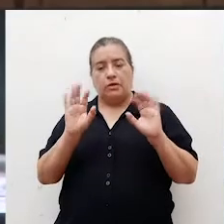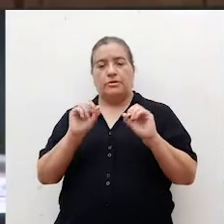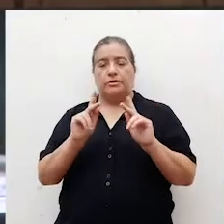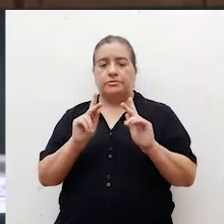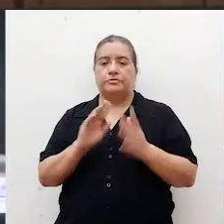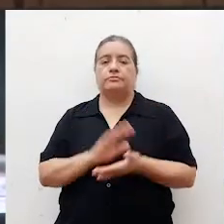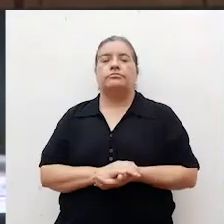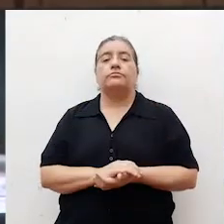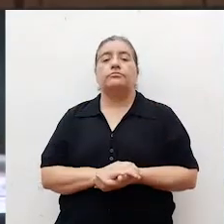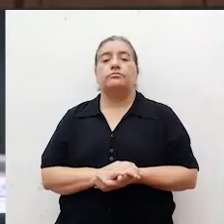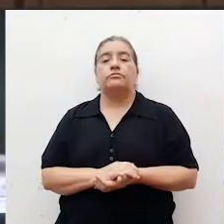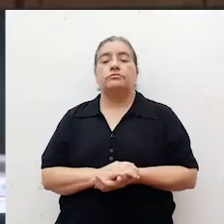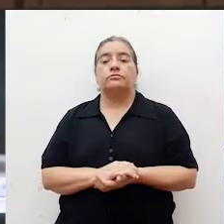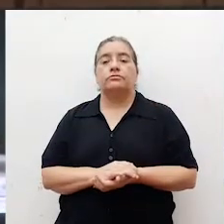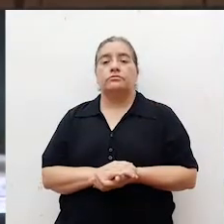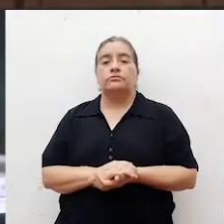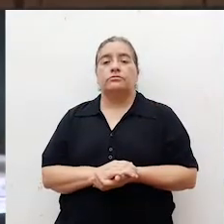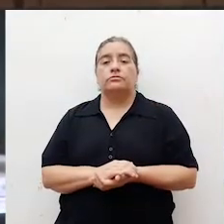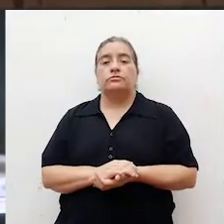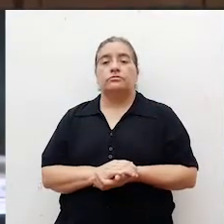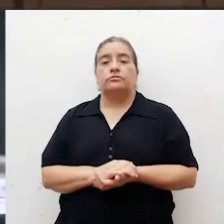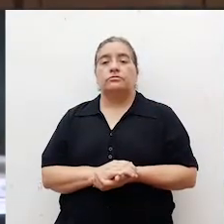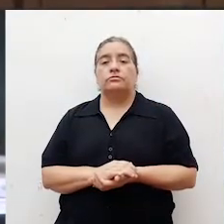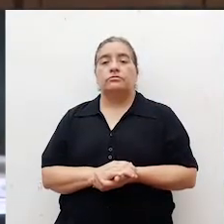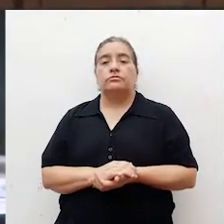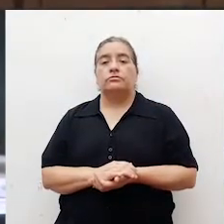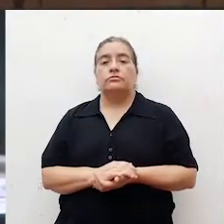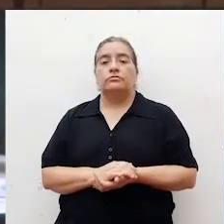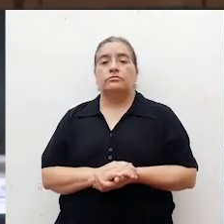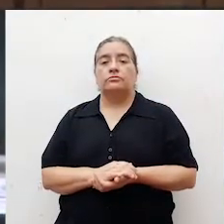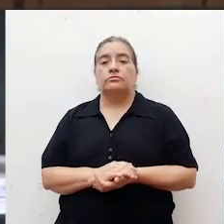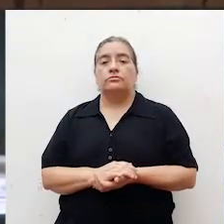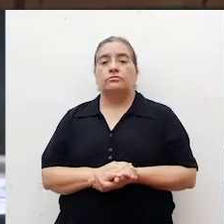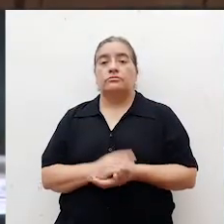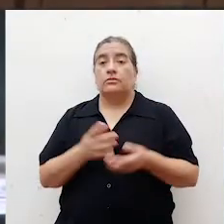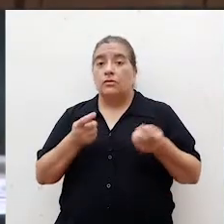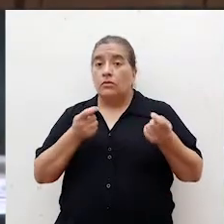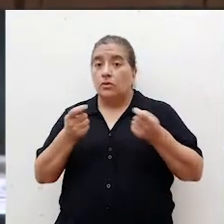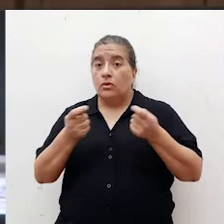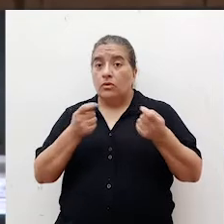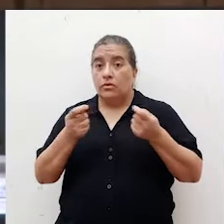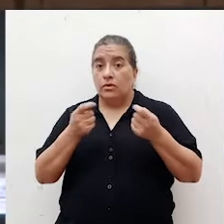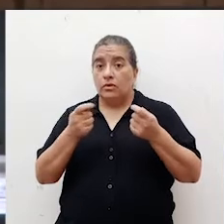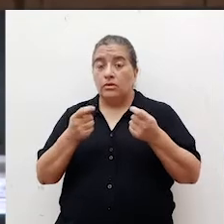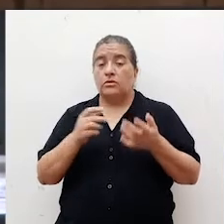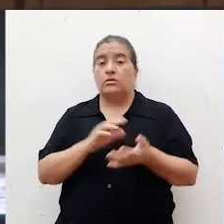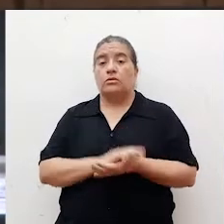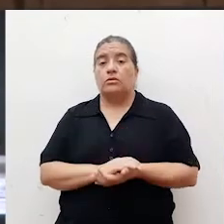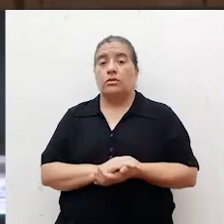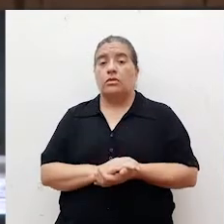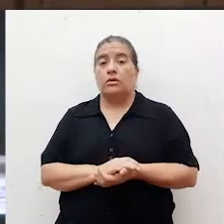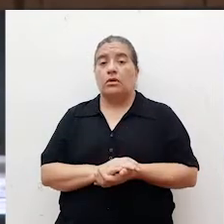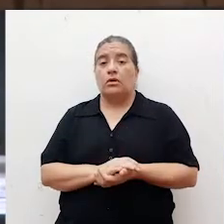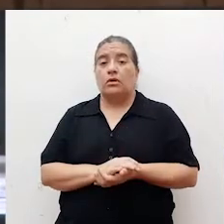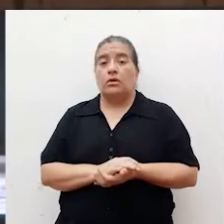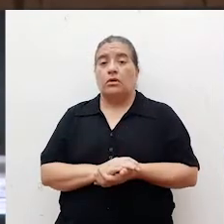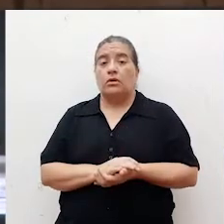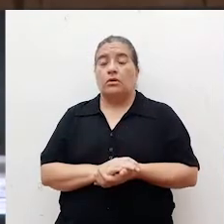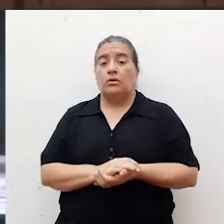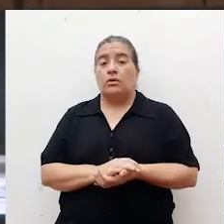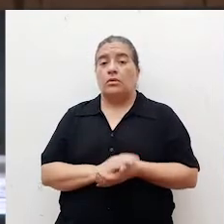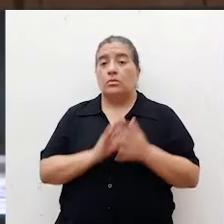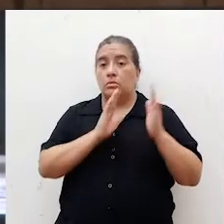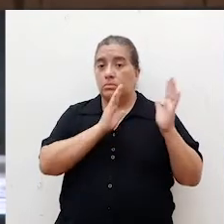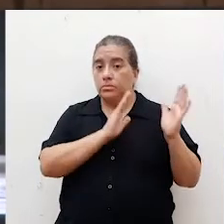gobierno está tendiendo puentes con el sector privado y ha pedido el apoyo del sector privado. Es a lo que